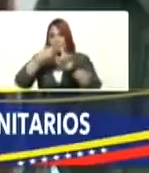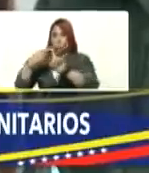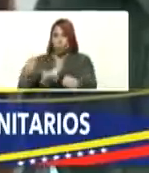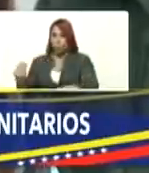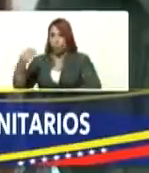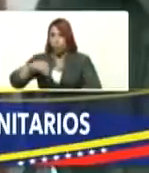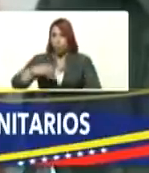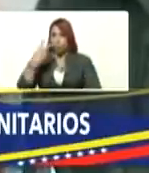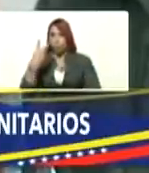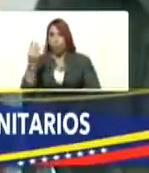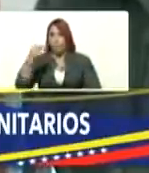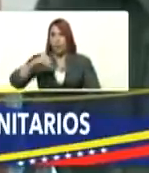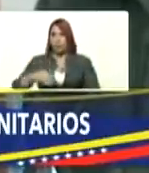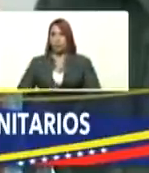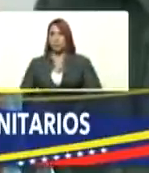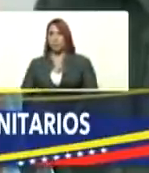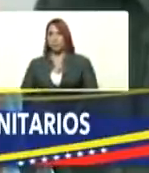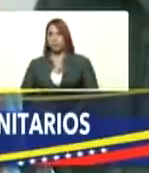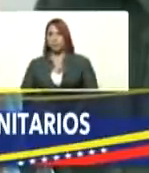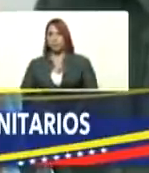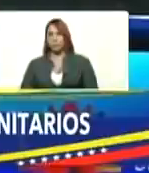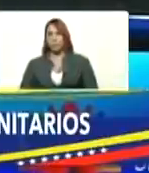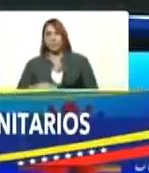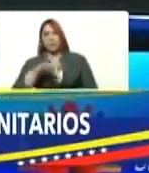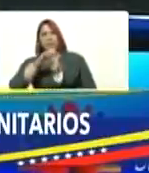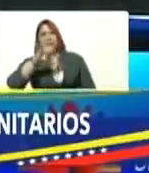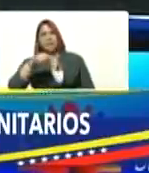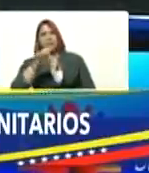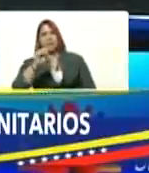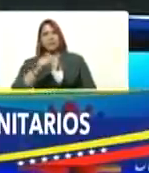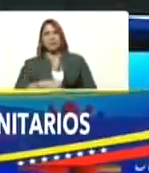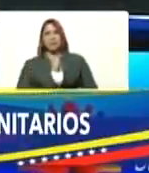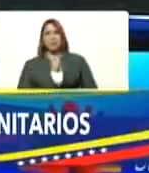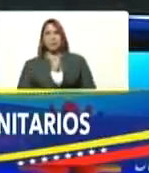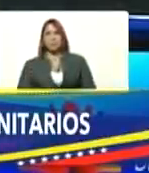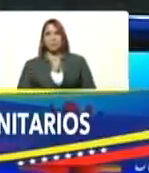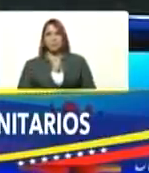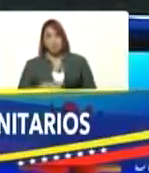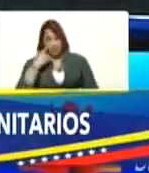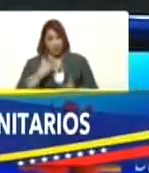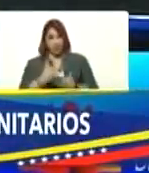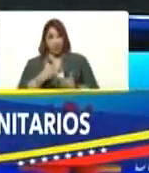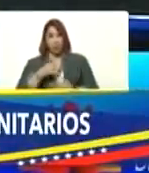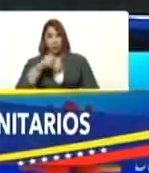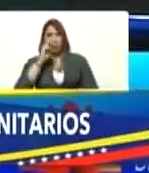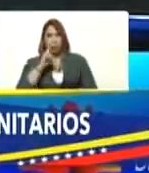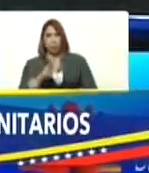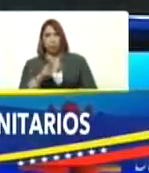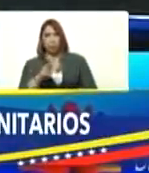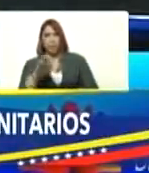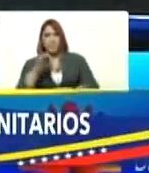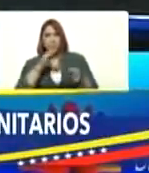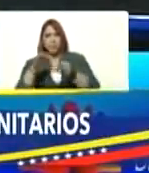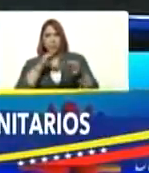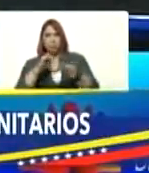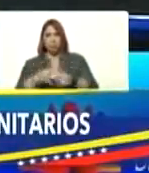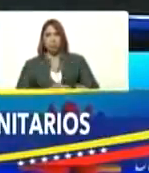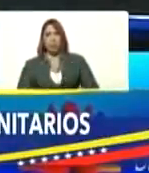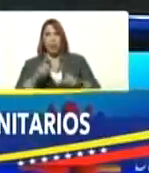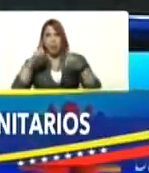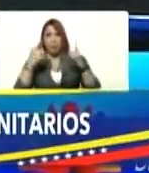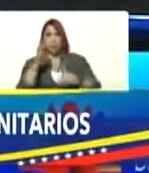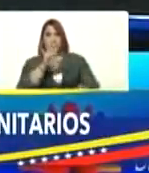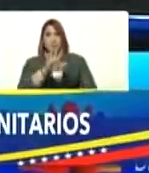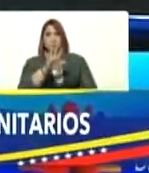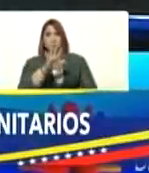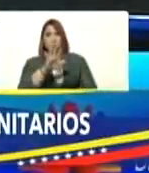ejes territoriales más. Los ejes, fíjate, tuviste la explicación que en La Guaira hay